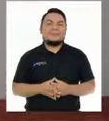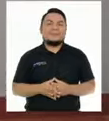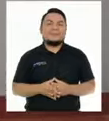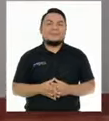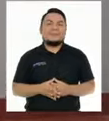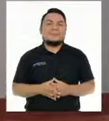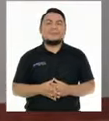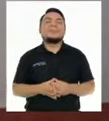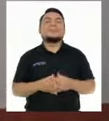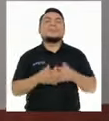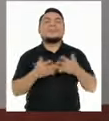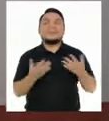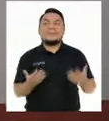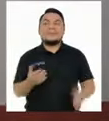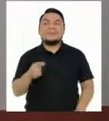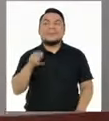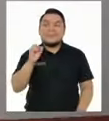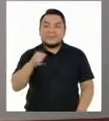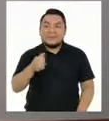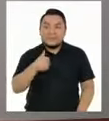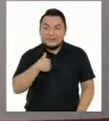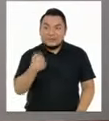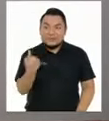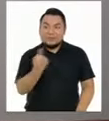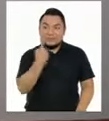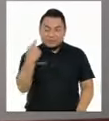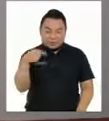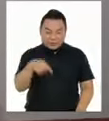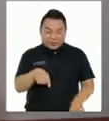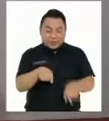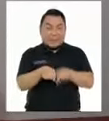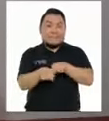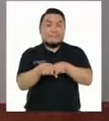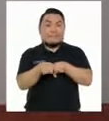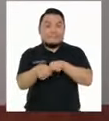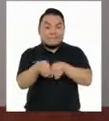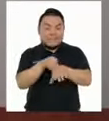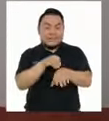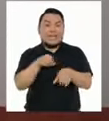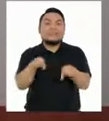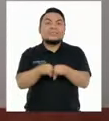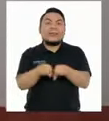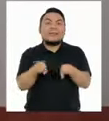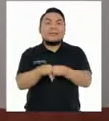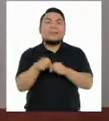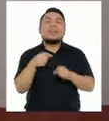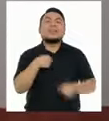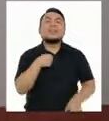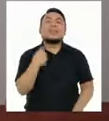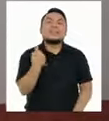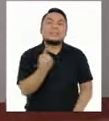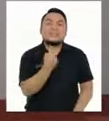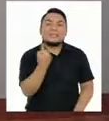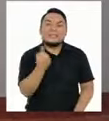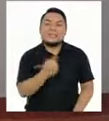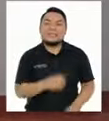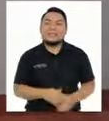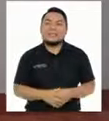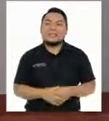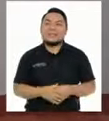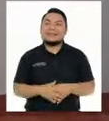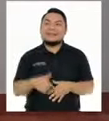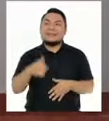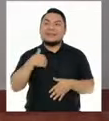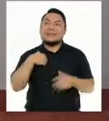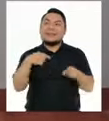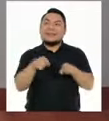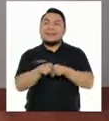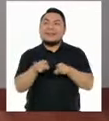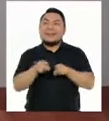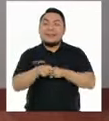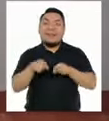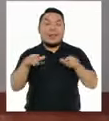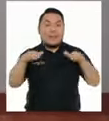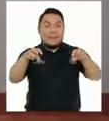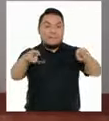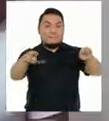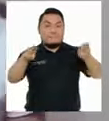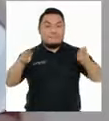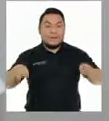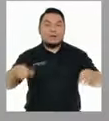Se ponerme las mallas y los zapatos. Y se poner los individuales a la